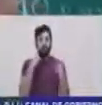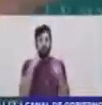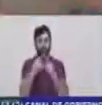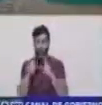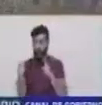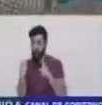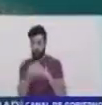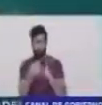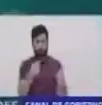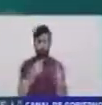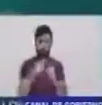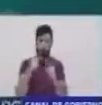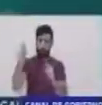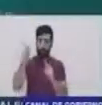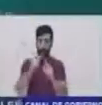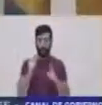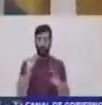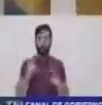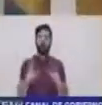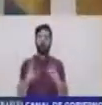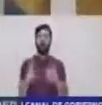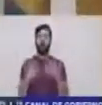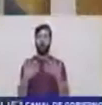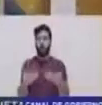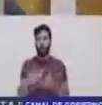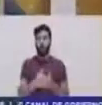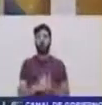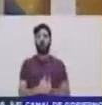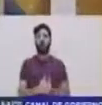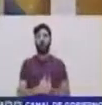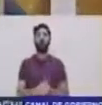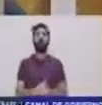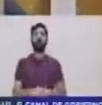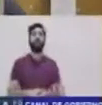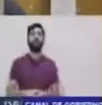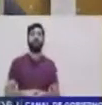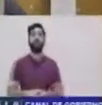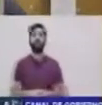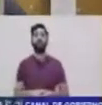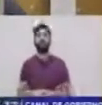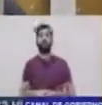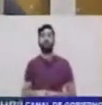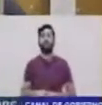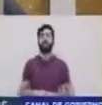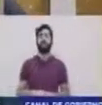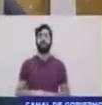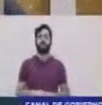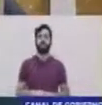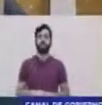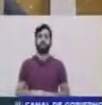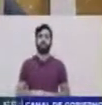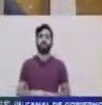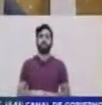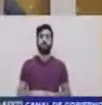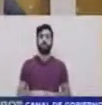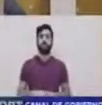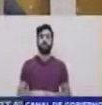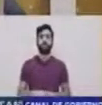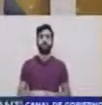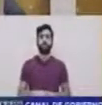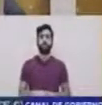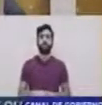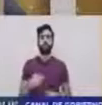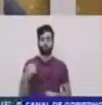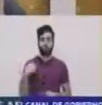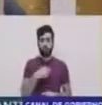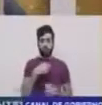hallar el radio o el diámetro del círculo. Pero ya previamente habíamos dicho de que el diámetro correspondía a